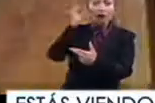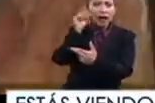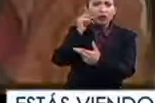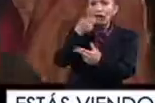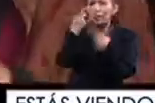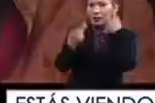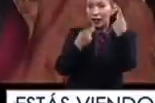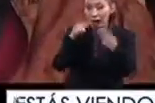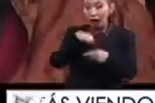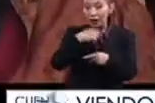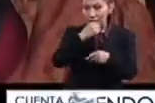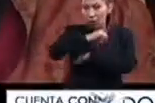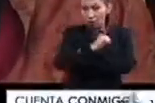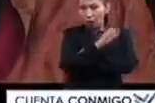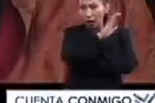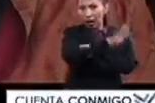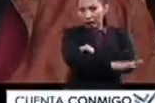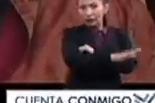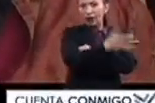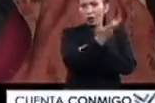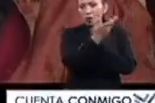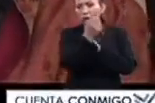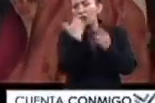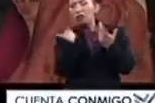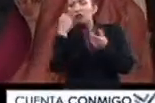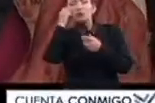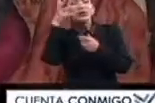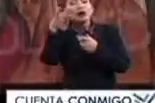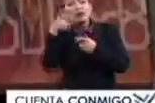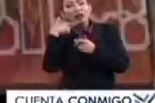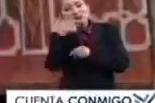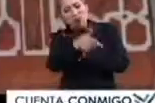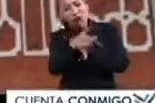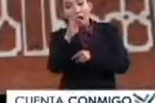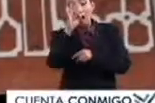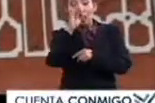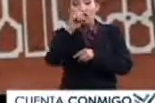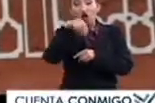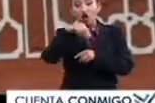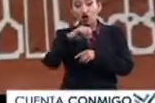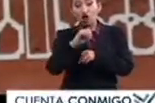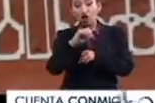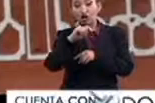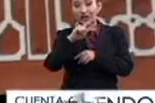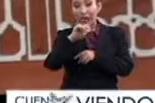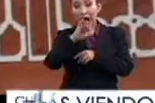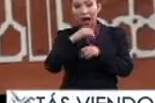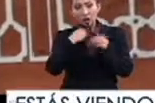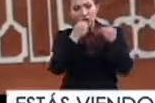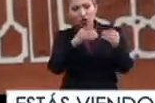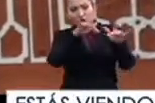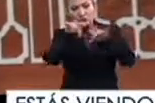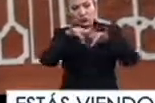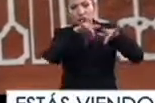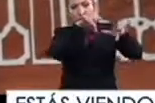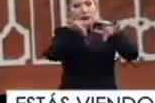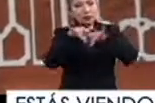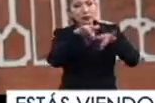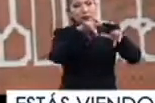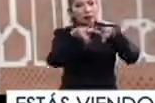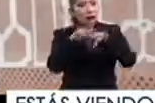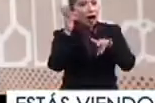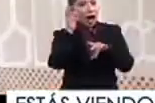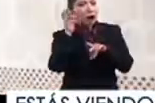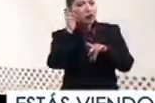radio, etcétera, que está medio perdido, ¿no? Y me encontré que en la fonoteca hay una cantidad muy grande de textos,